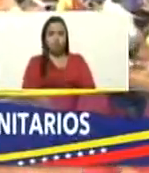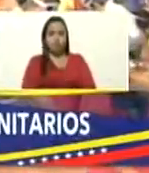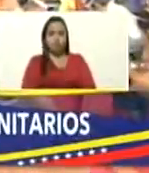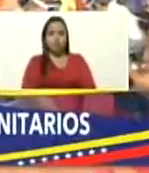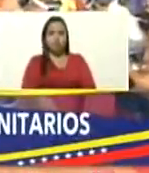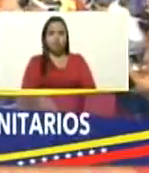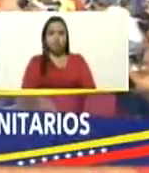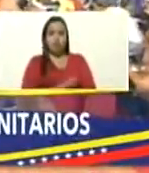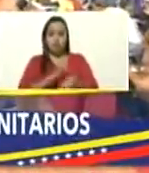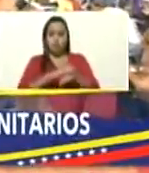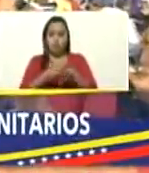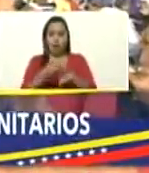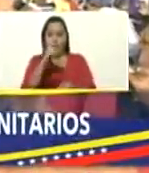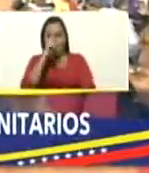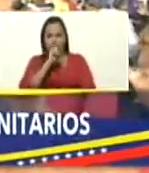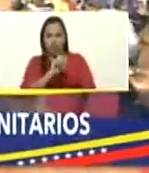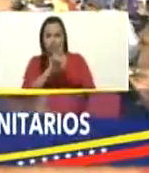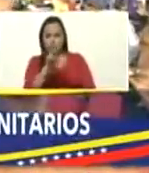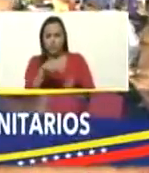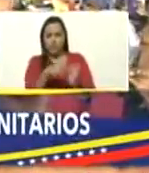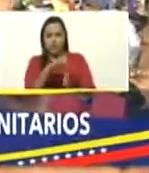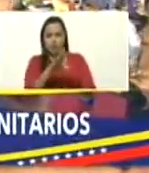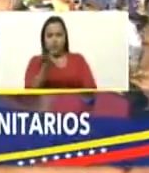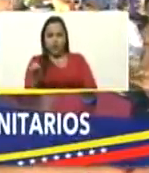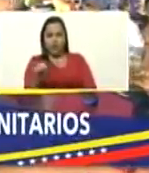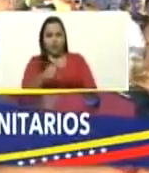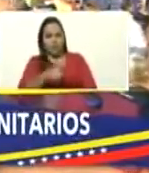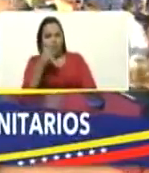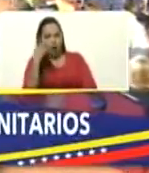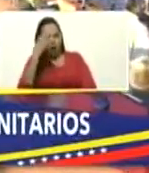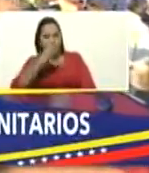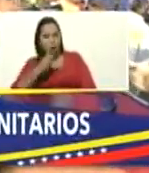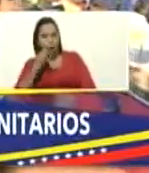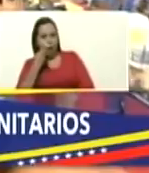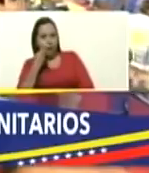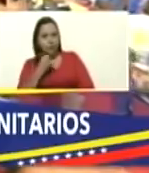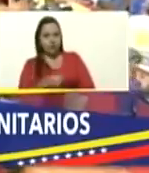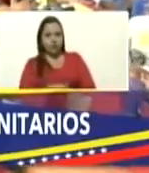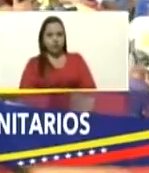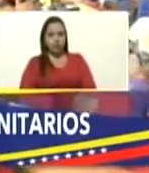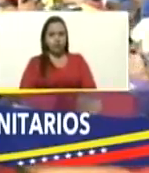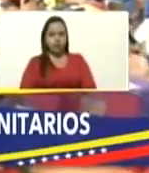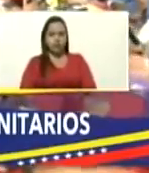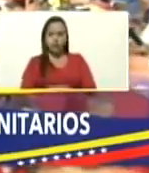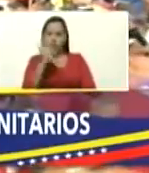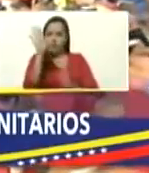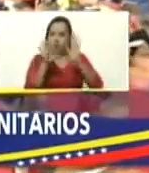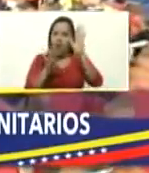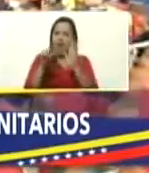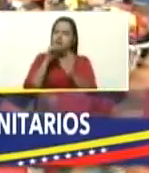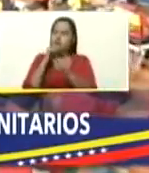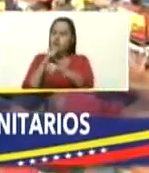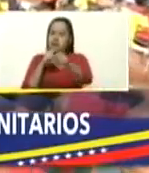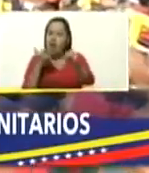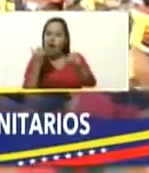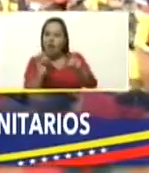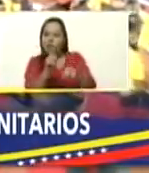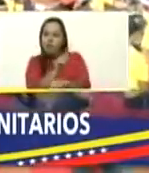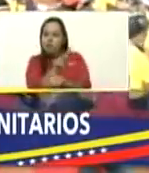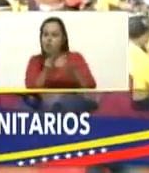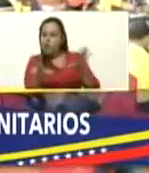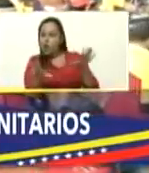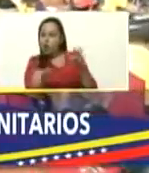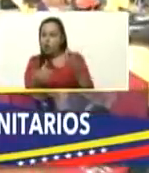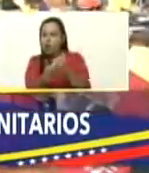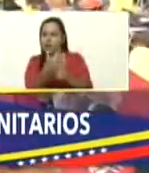Porque en el 2050, los más jovencitos, levanten la mano los que tienen entre 18 y